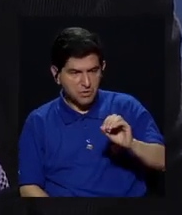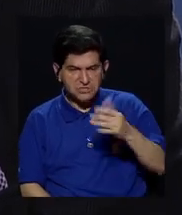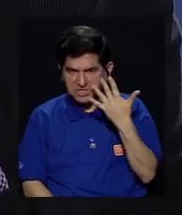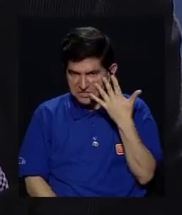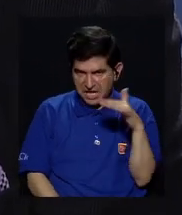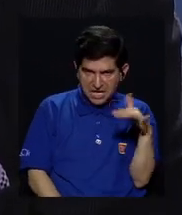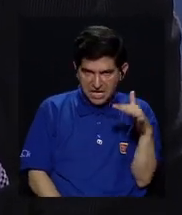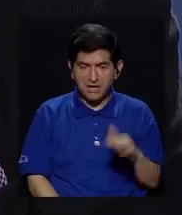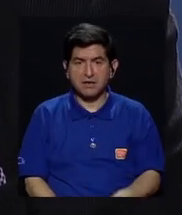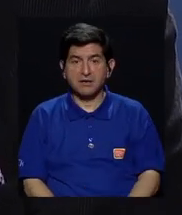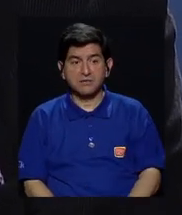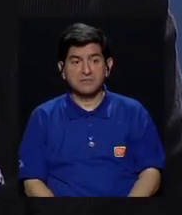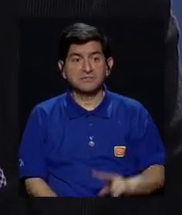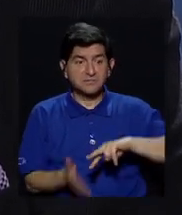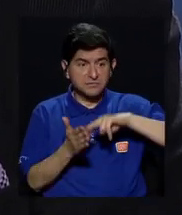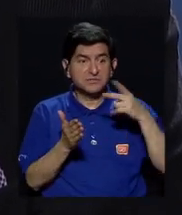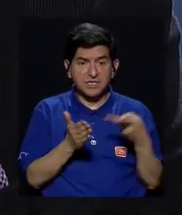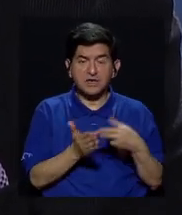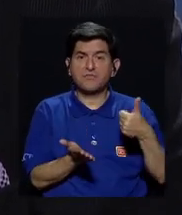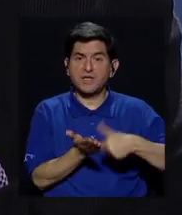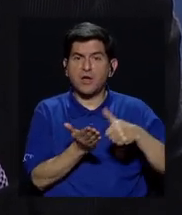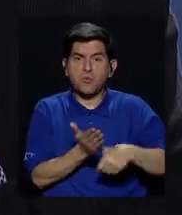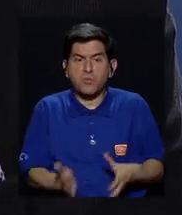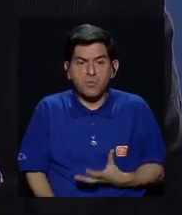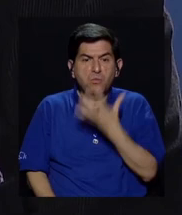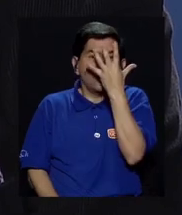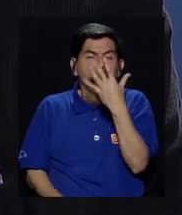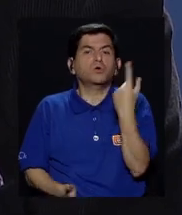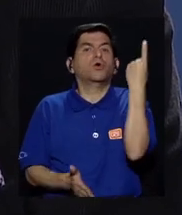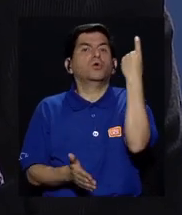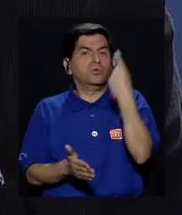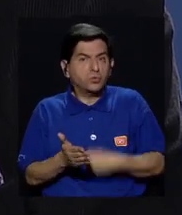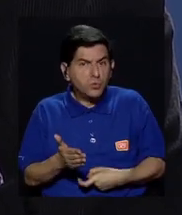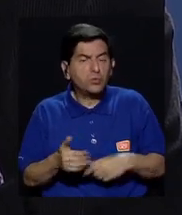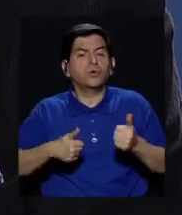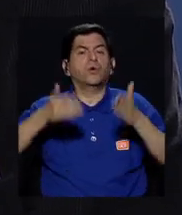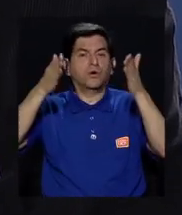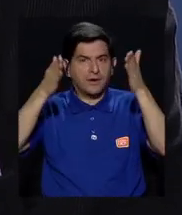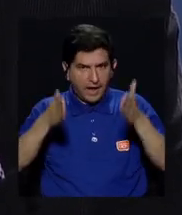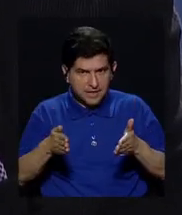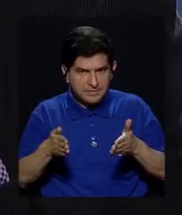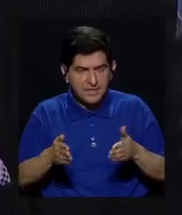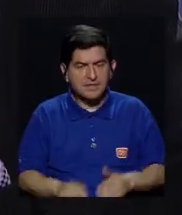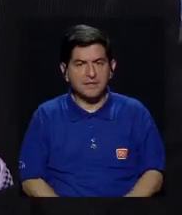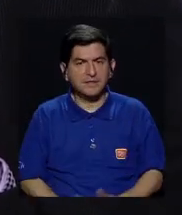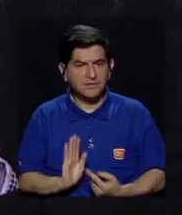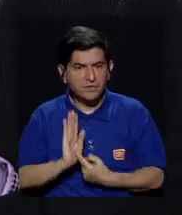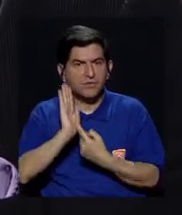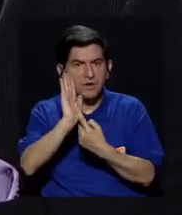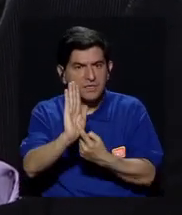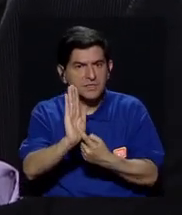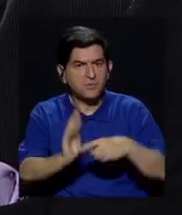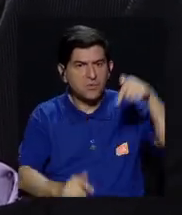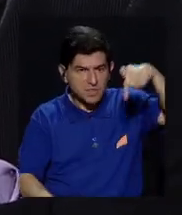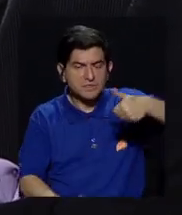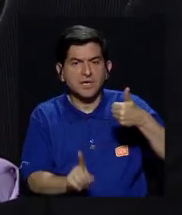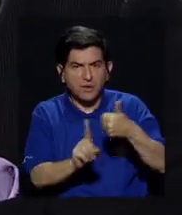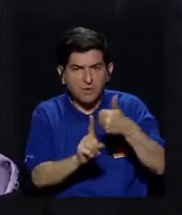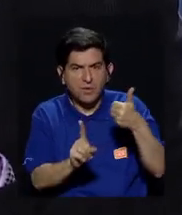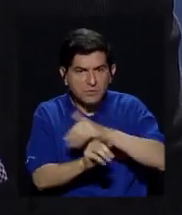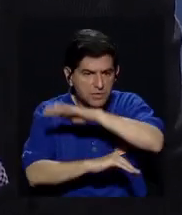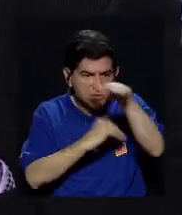muy similar estaríamos hablando de un nudo indignado muy duro con un candidato que a todas luces hoy por hoy